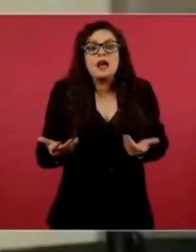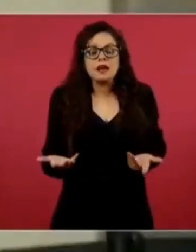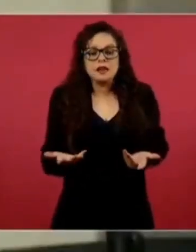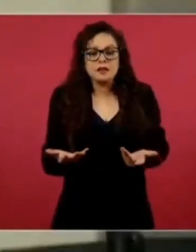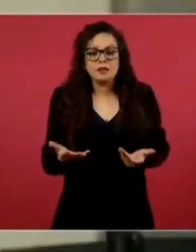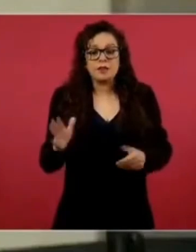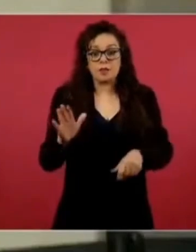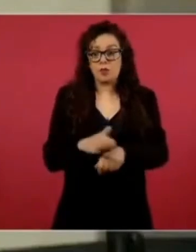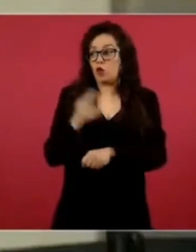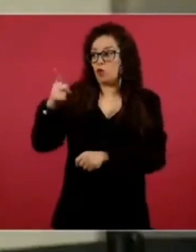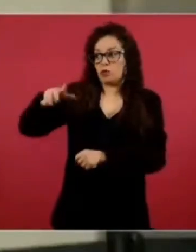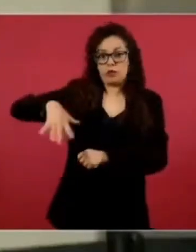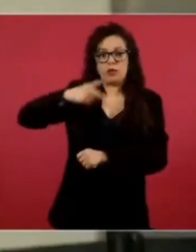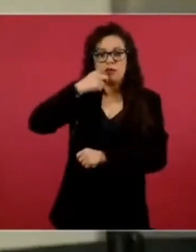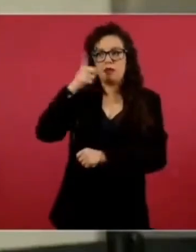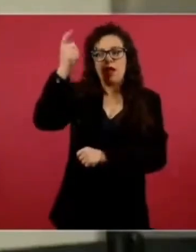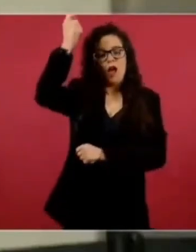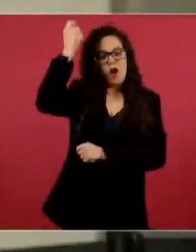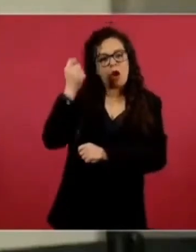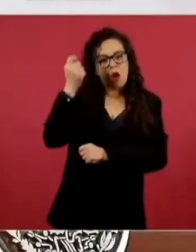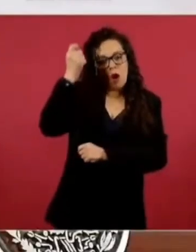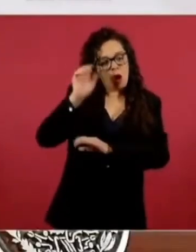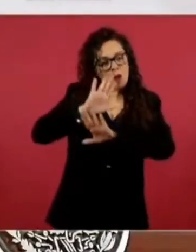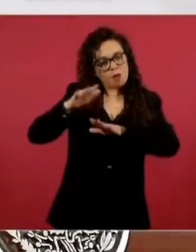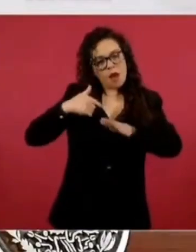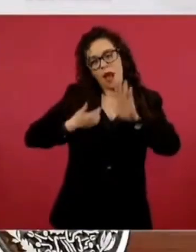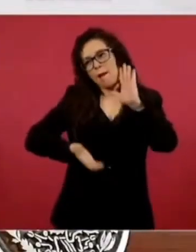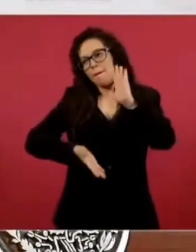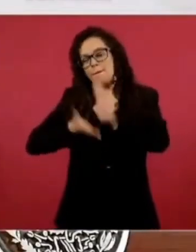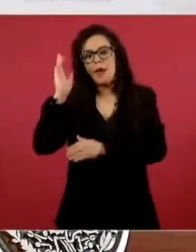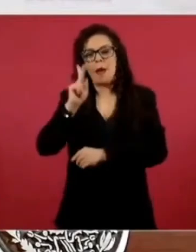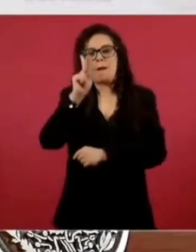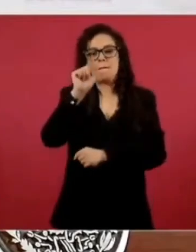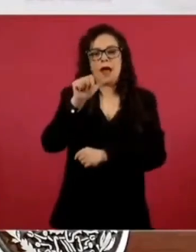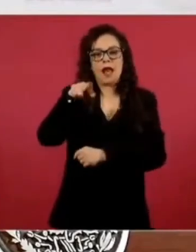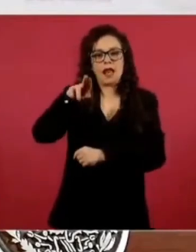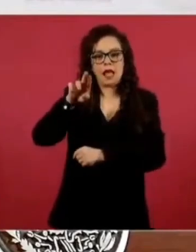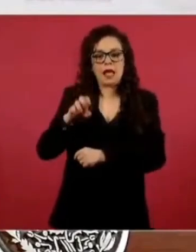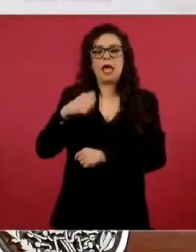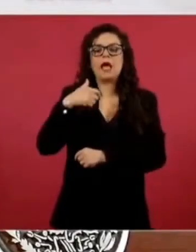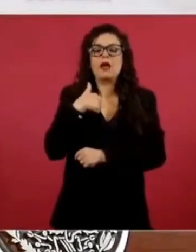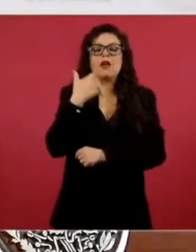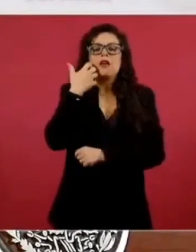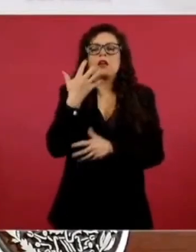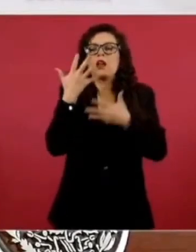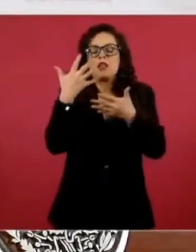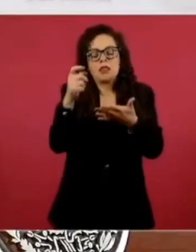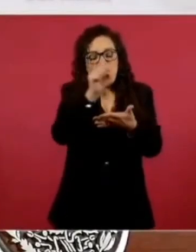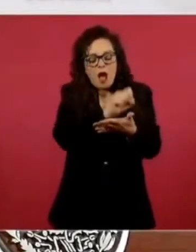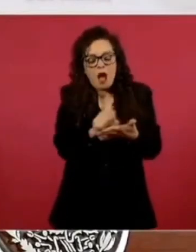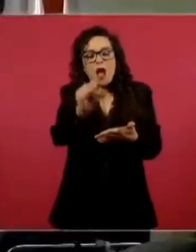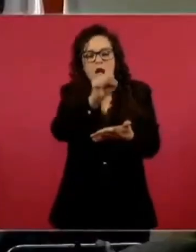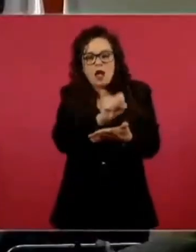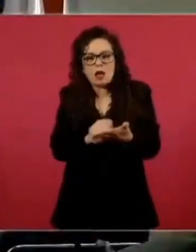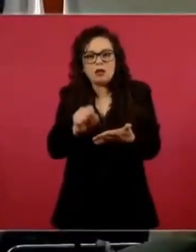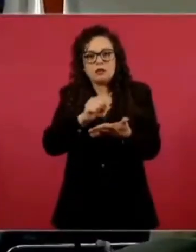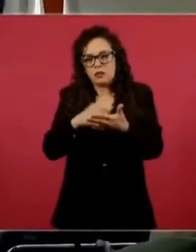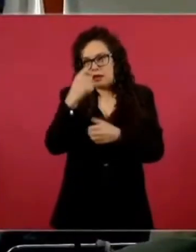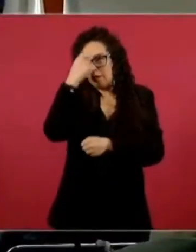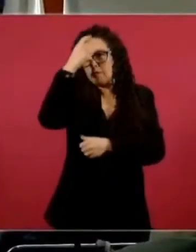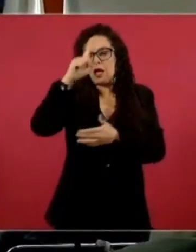va a jubilar, de que se va a ir a Palenque, de que se va a dedicar a escribir. Esto, presidente, lo saco a colación porque,